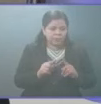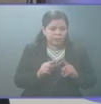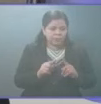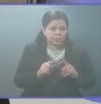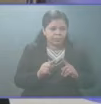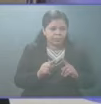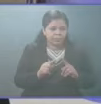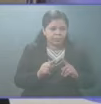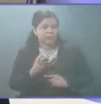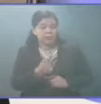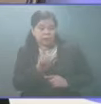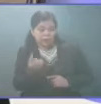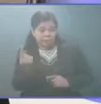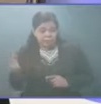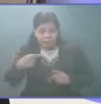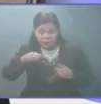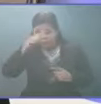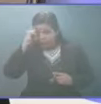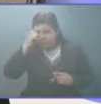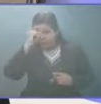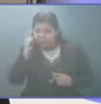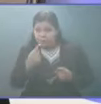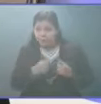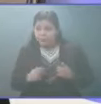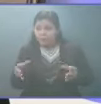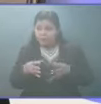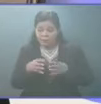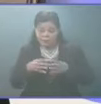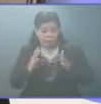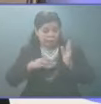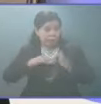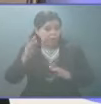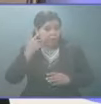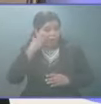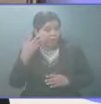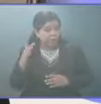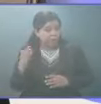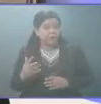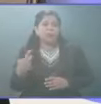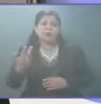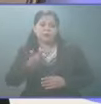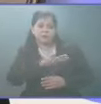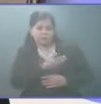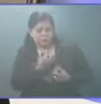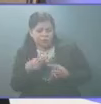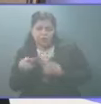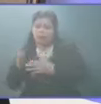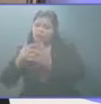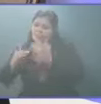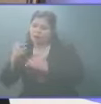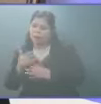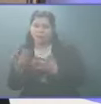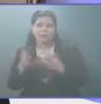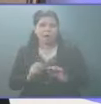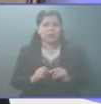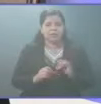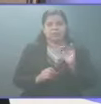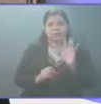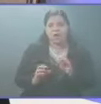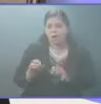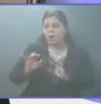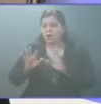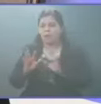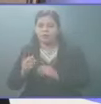que esté económicamente activo. Uh-huh. Y es el grupo que más se expone. Uh-huh. Vamos al mar y van grupos de 5, 10.